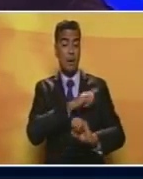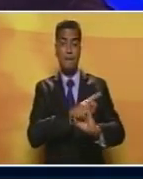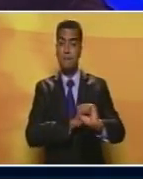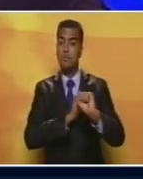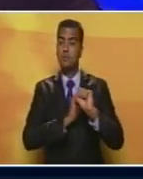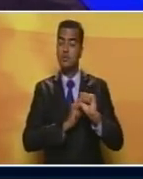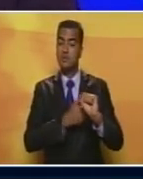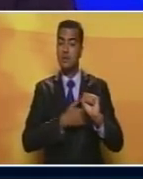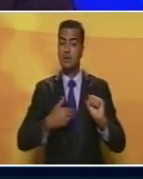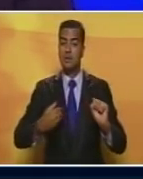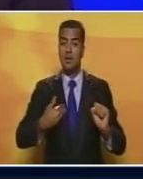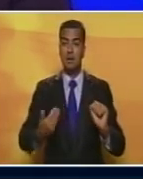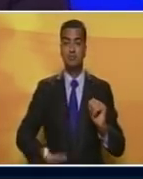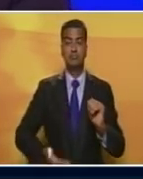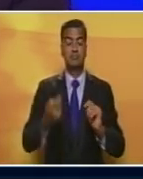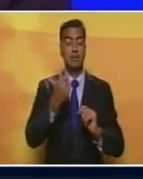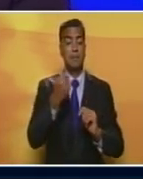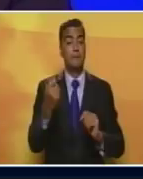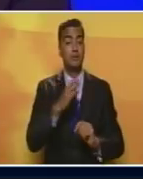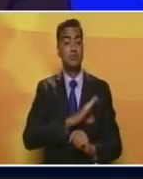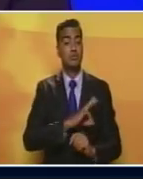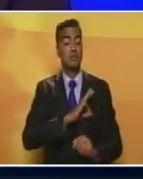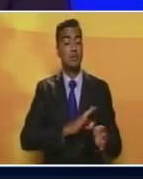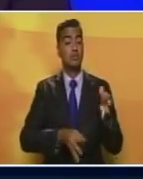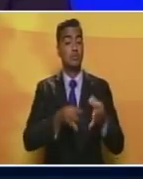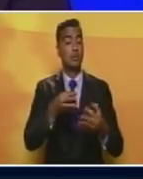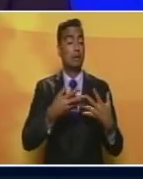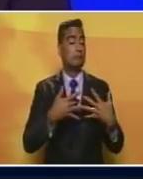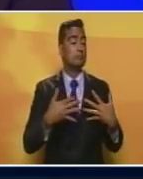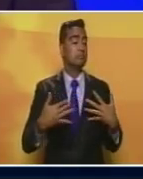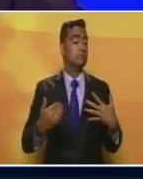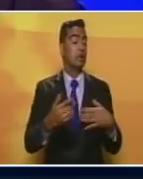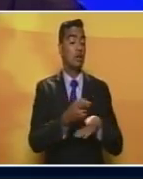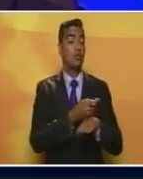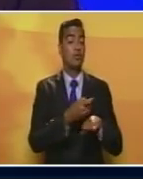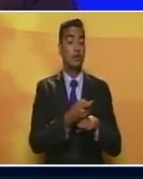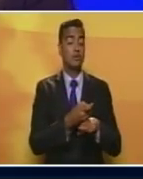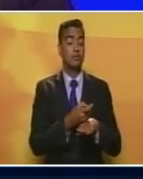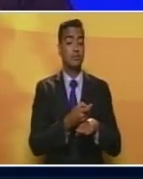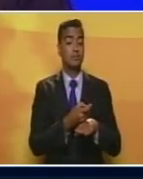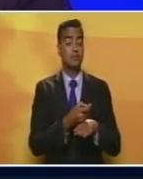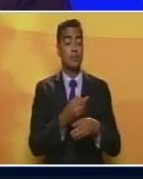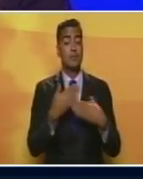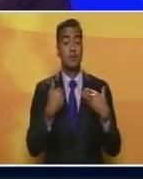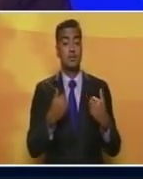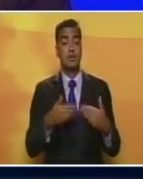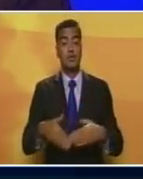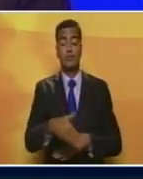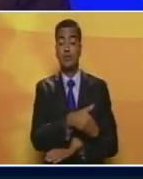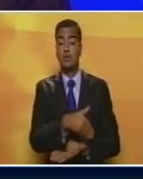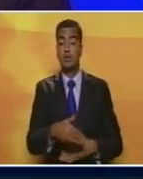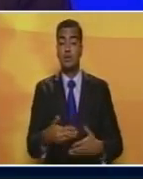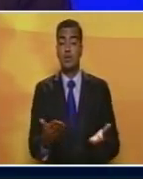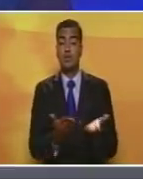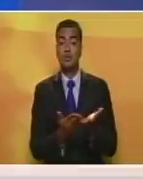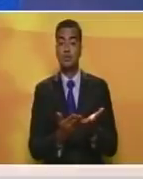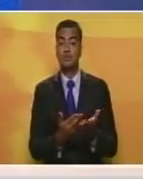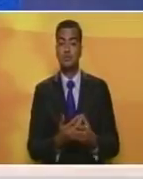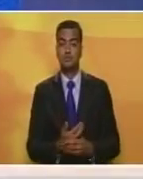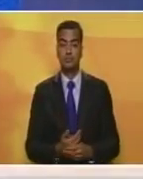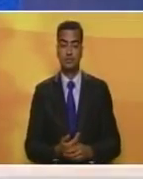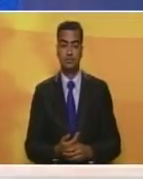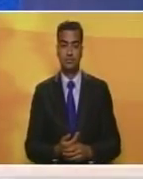o Temer en Brasil, un presidente ilegítimo, o Macri en Argentina. Por otro lado, el gobernador aseguró